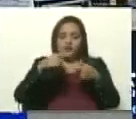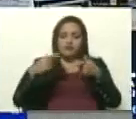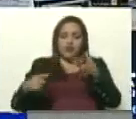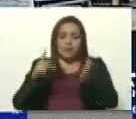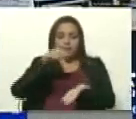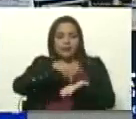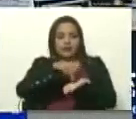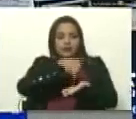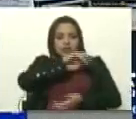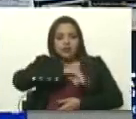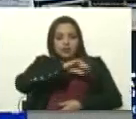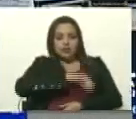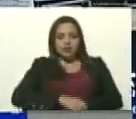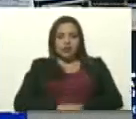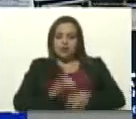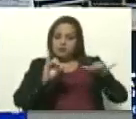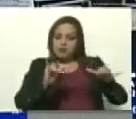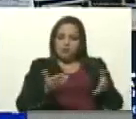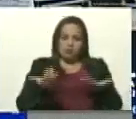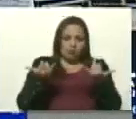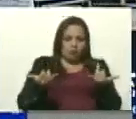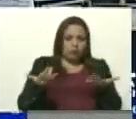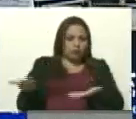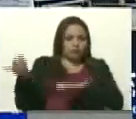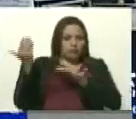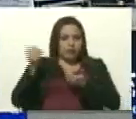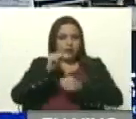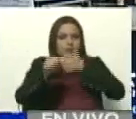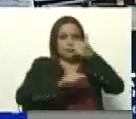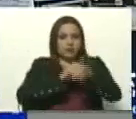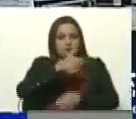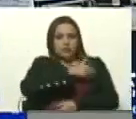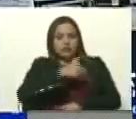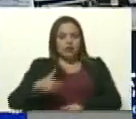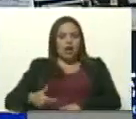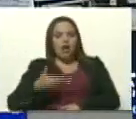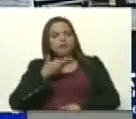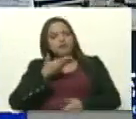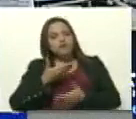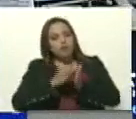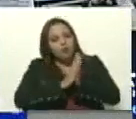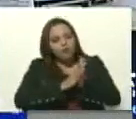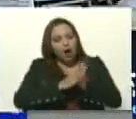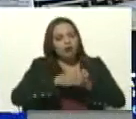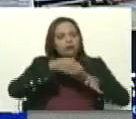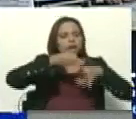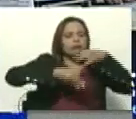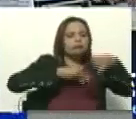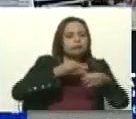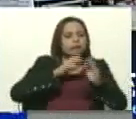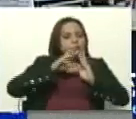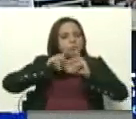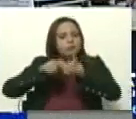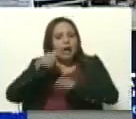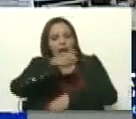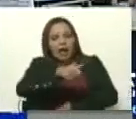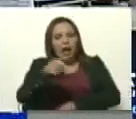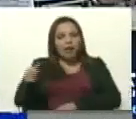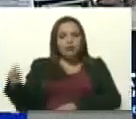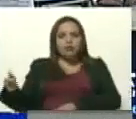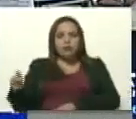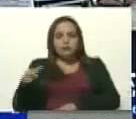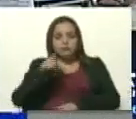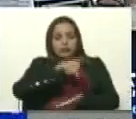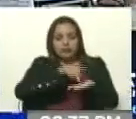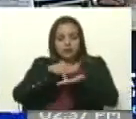interlocutores sociales. Por eso le pido, por favor, a la vicepresidenta ahora que se dirija a todos los